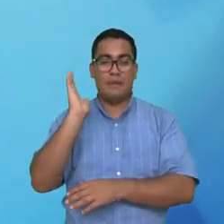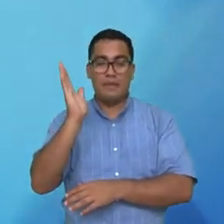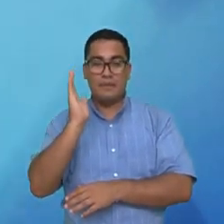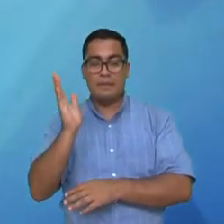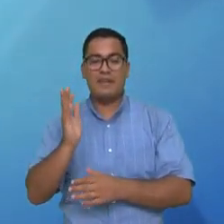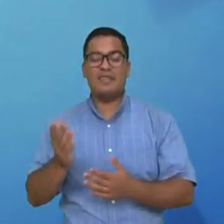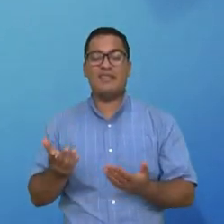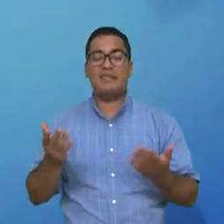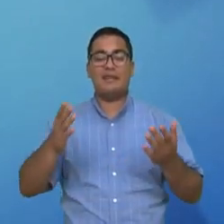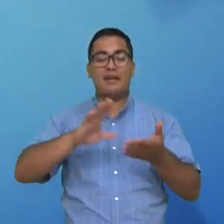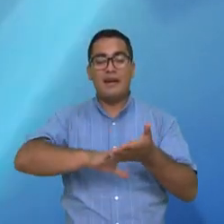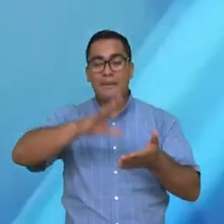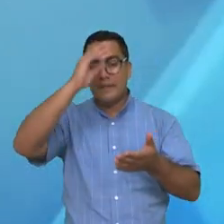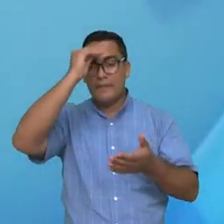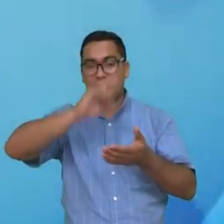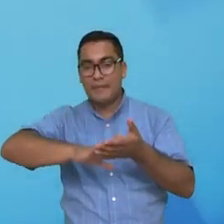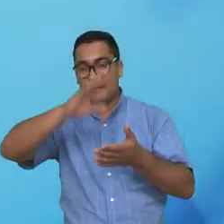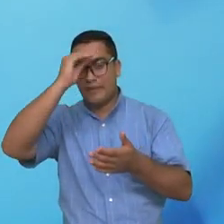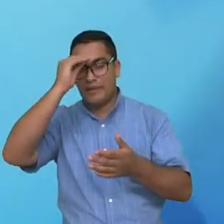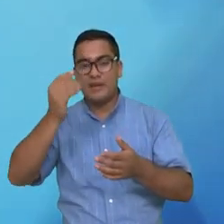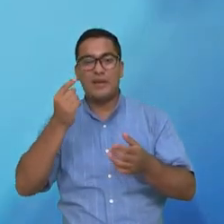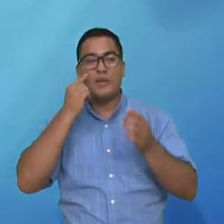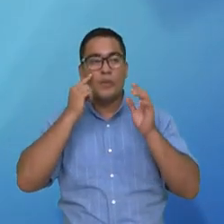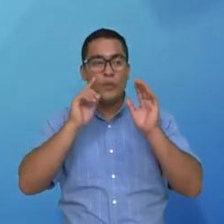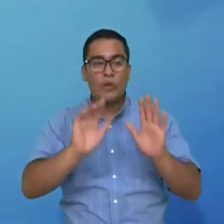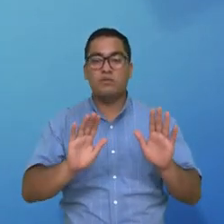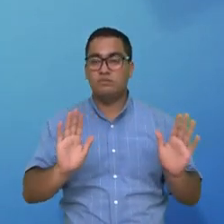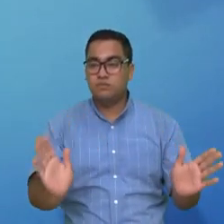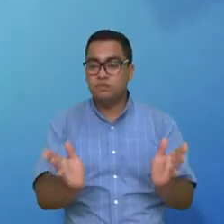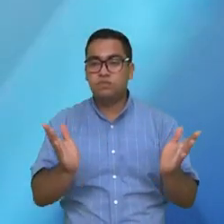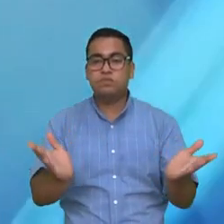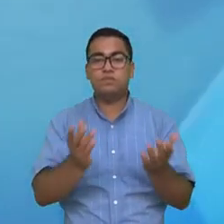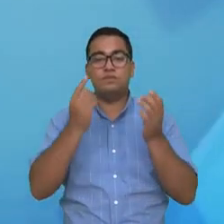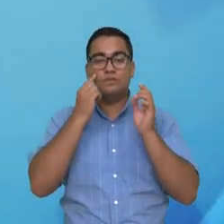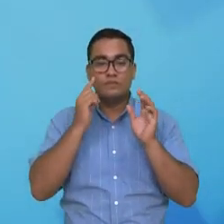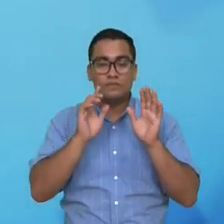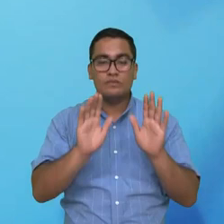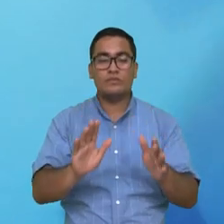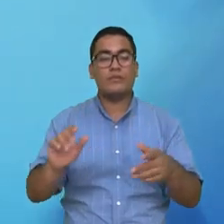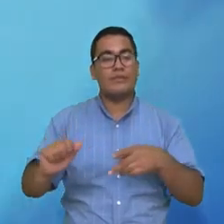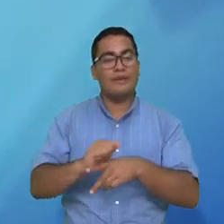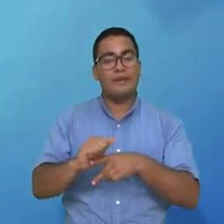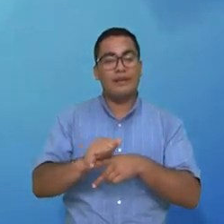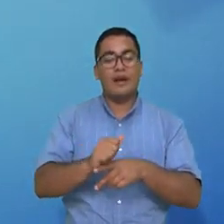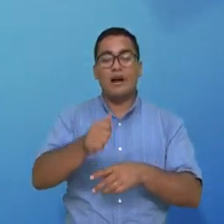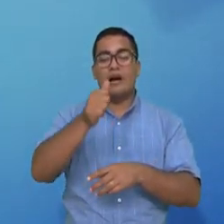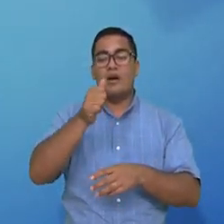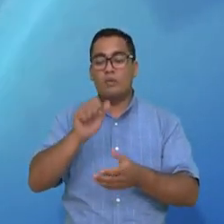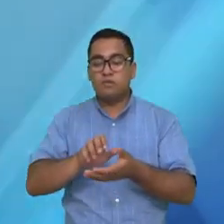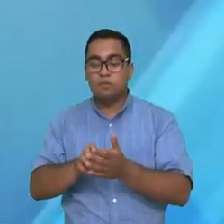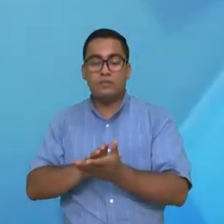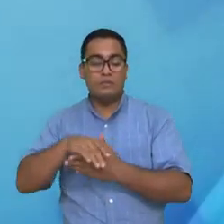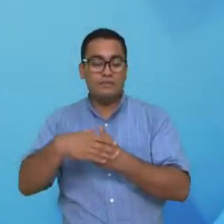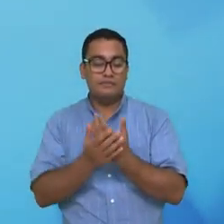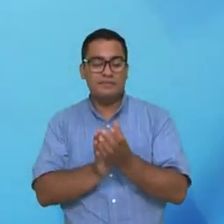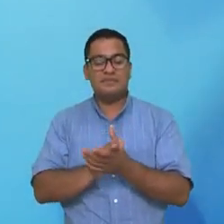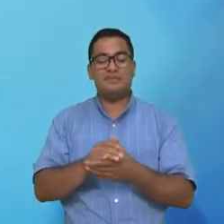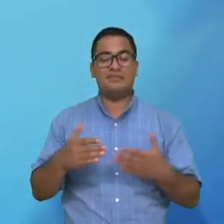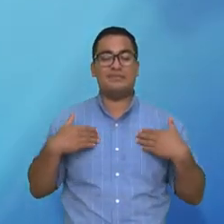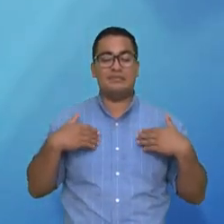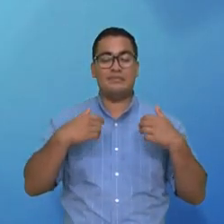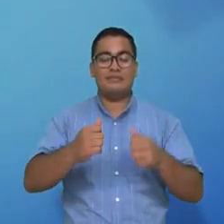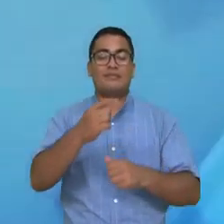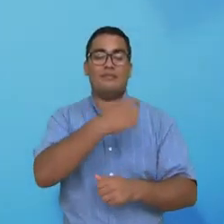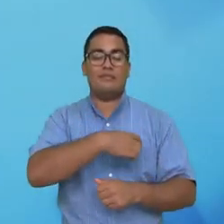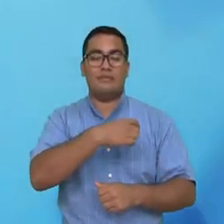aprendiendo juntos a promover mejor las prácticas de cuidado esmerado de la salud en las